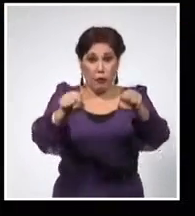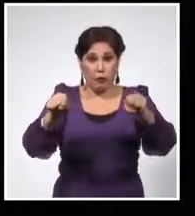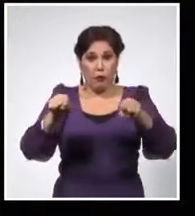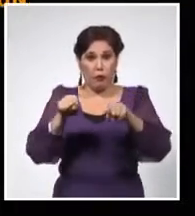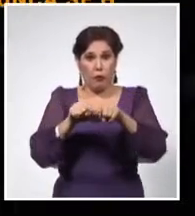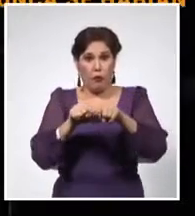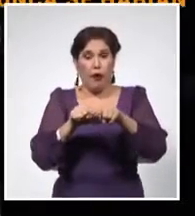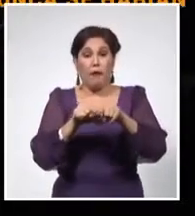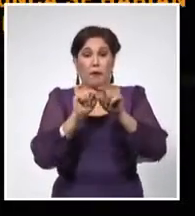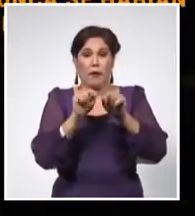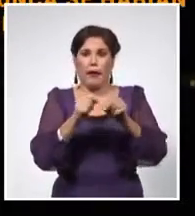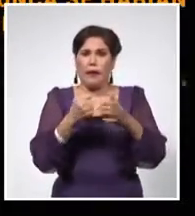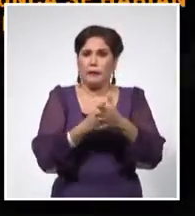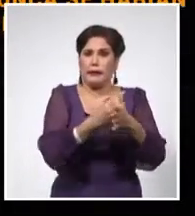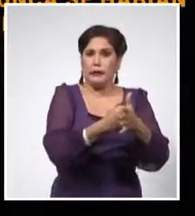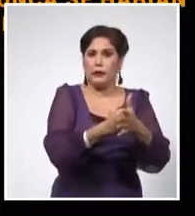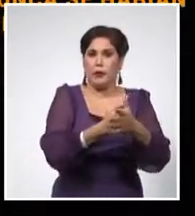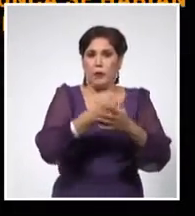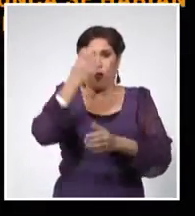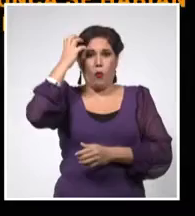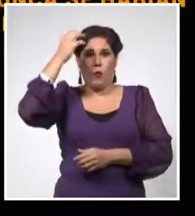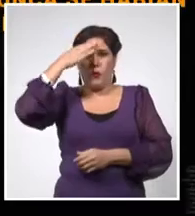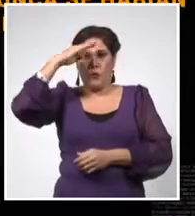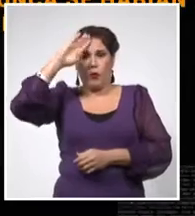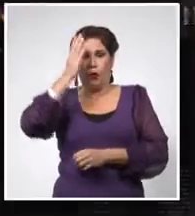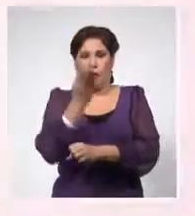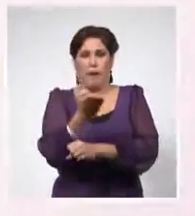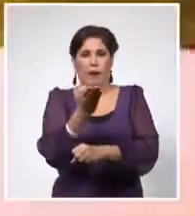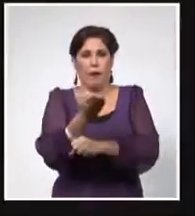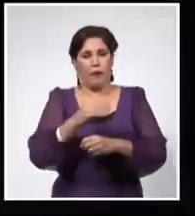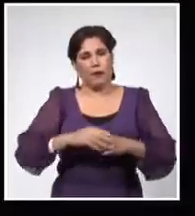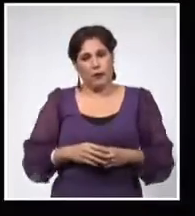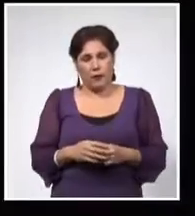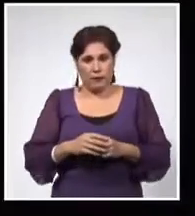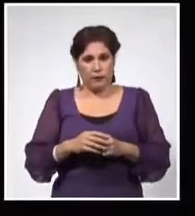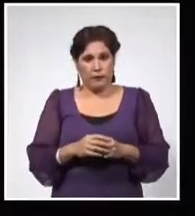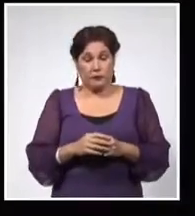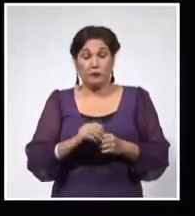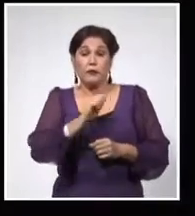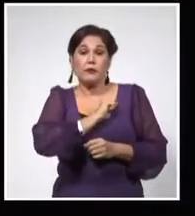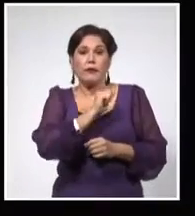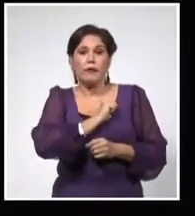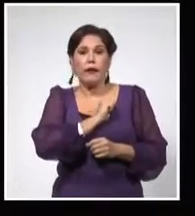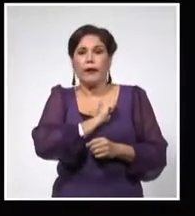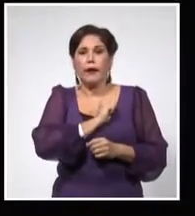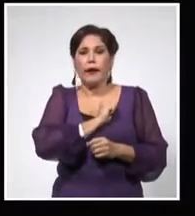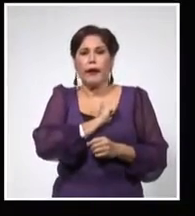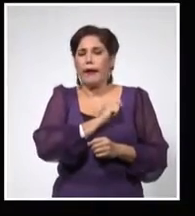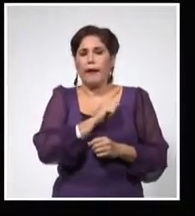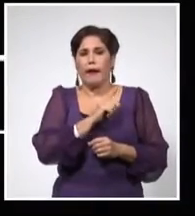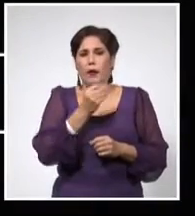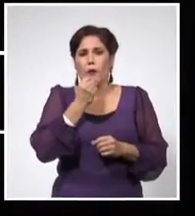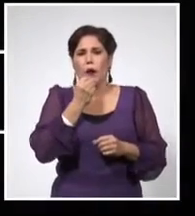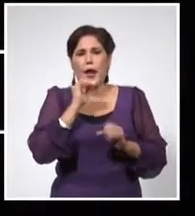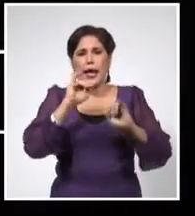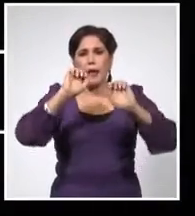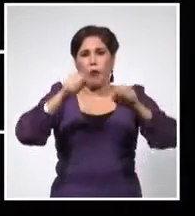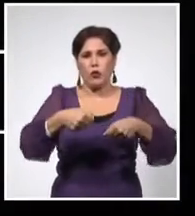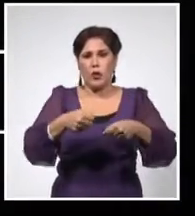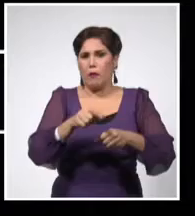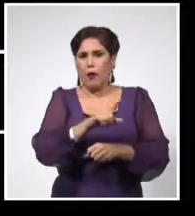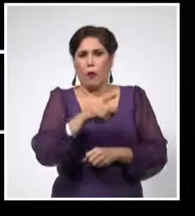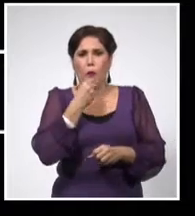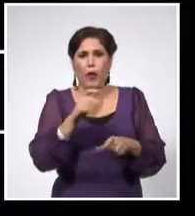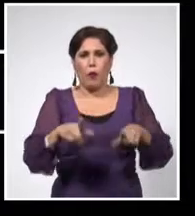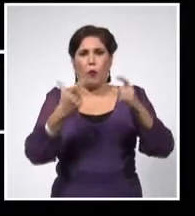intención de presionar al gobierno cubano mediante las demandas. Lo que busca es provocar que es imposible que se cumpla